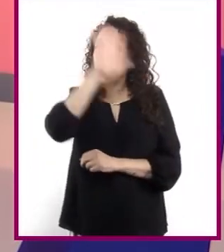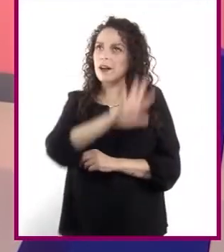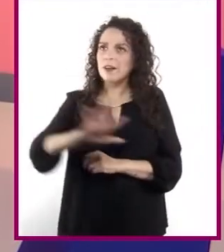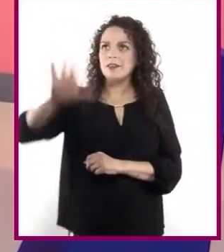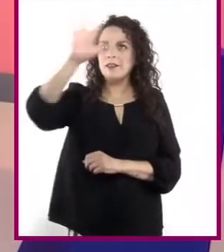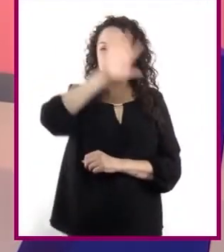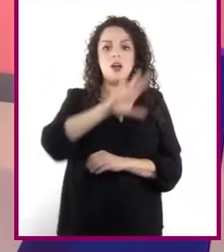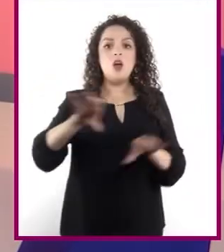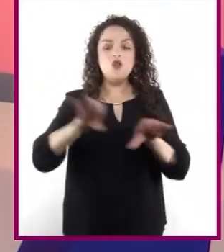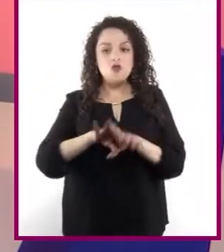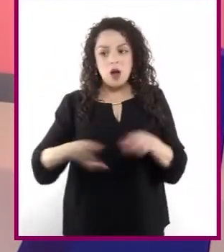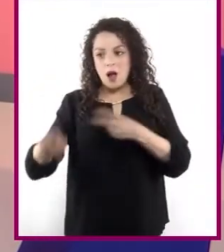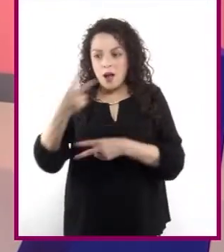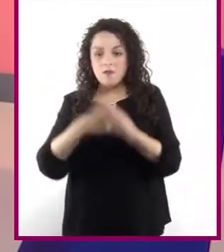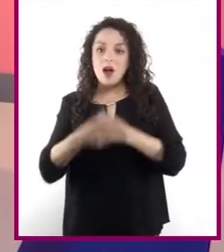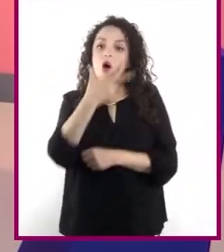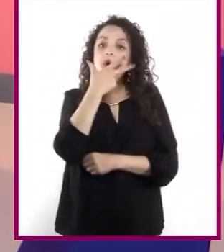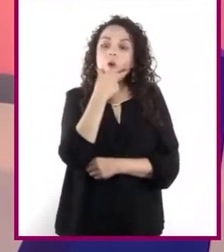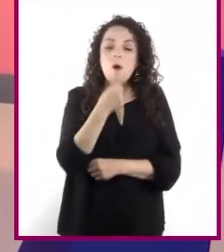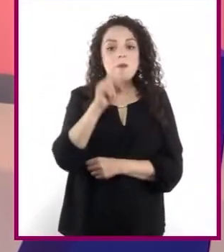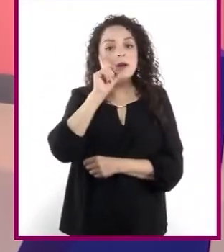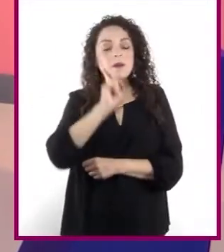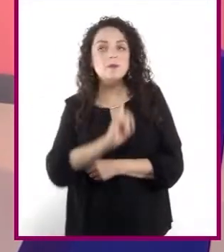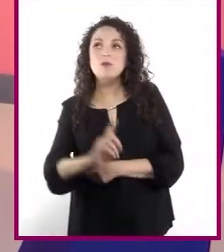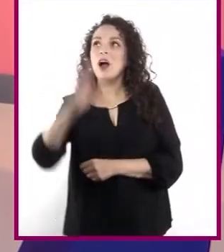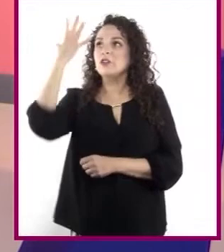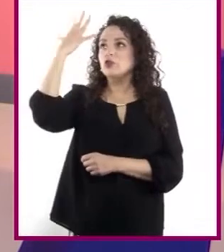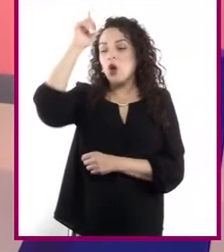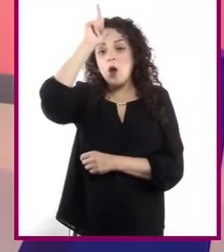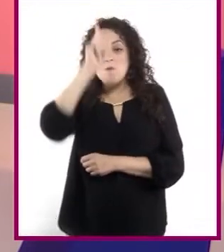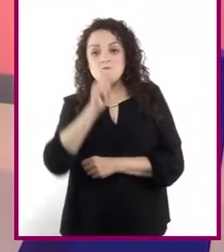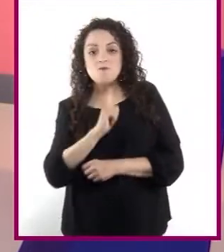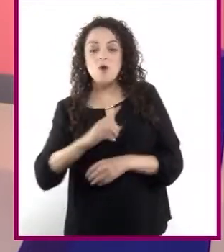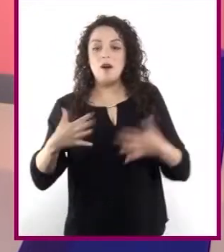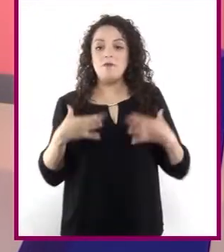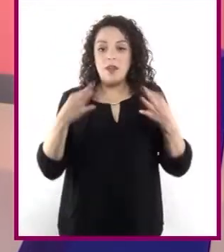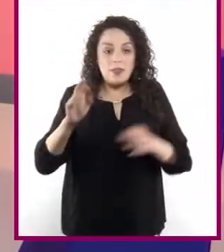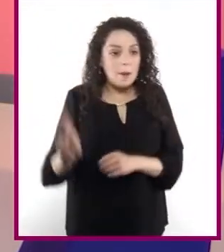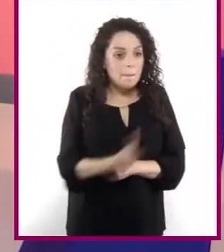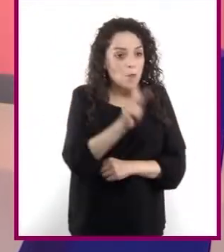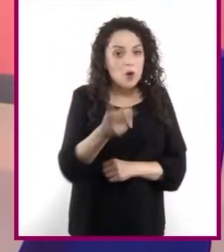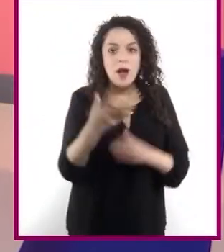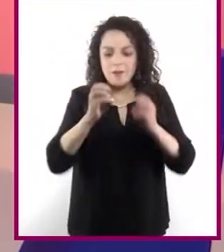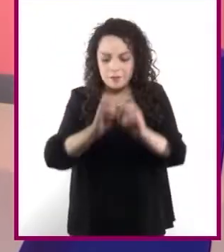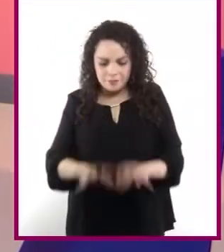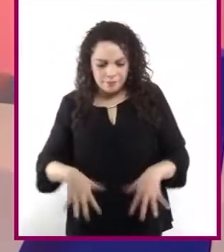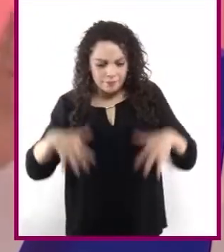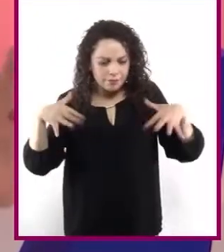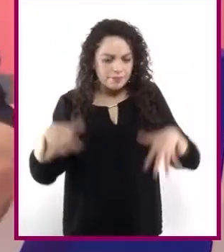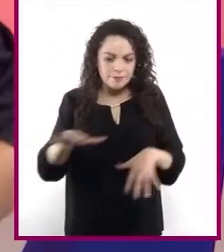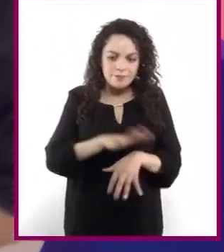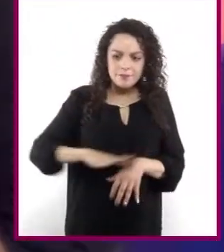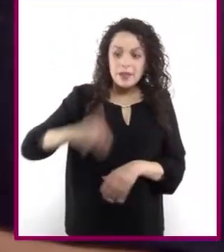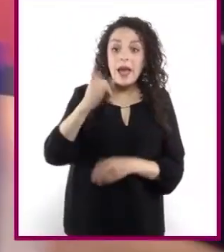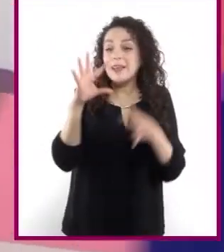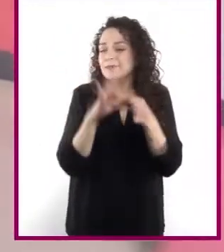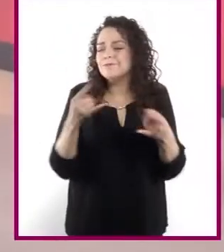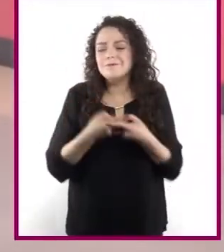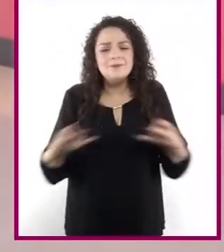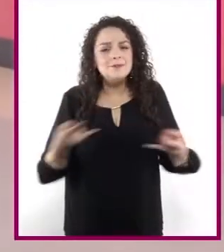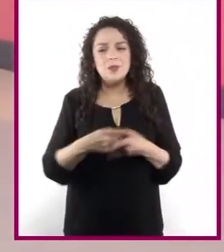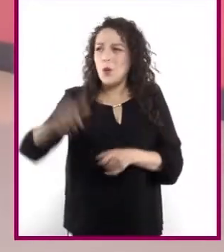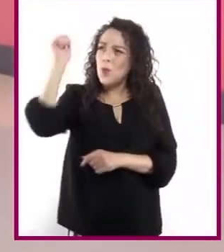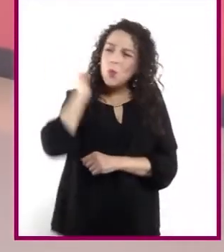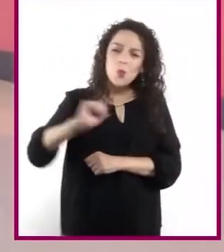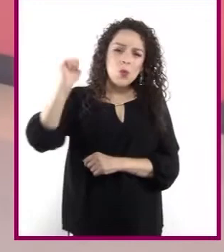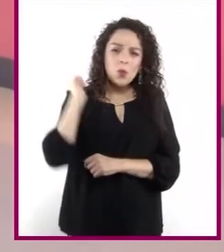del hombre, del sol y la luna, la fundación de los pueblos, las ceremonias y relatos antiguos.